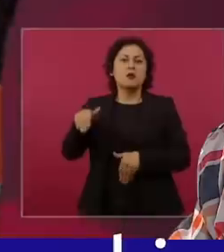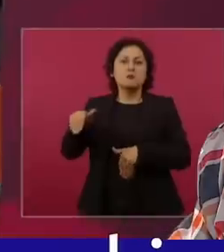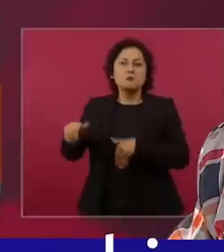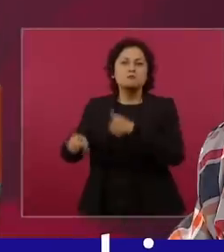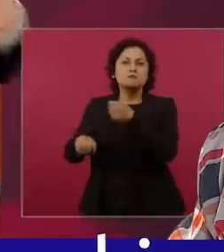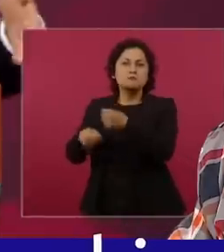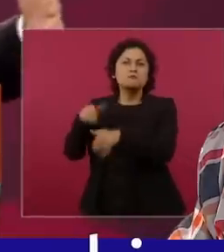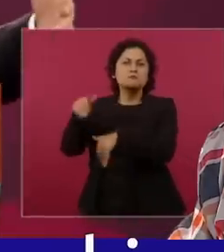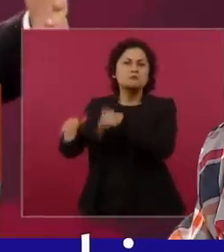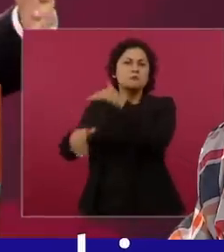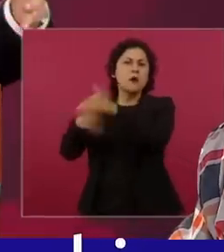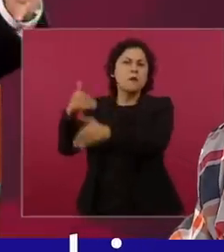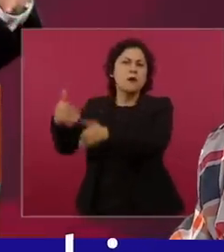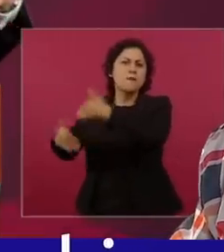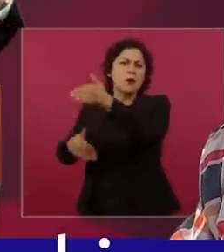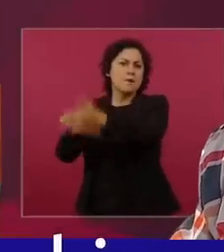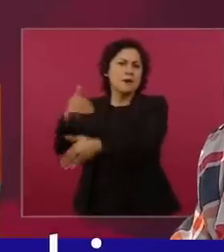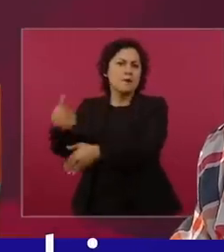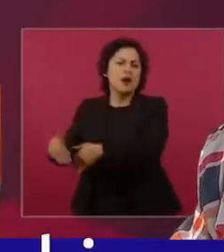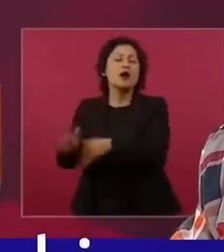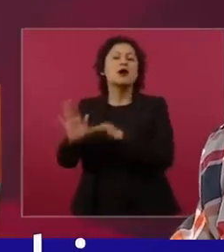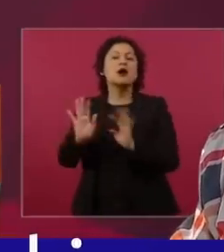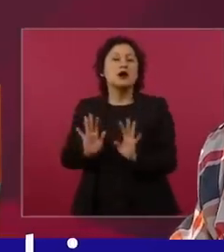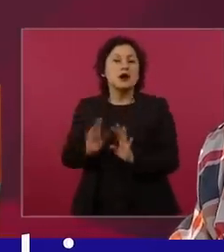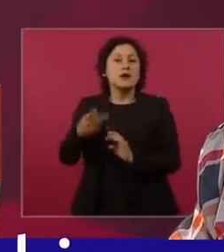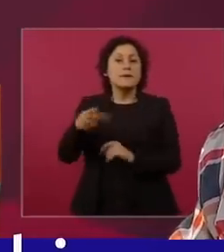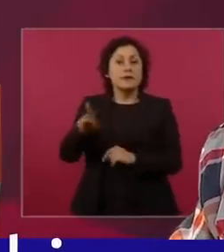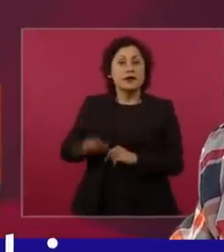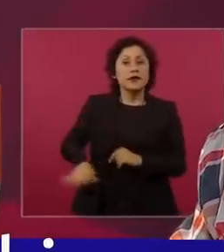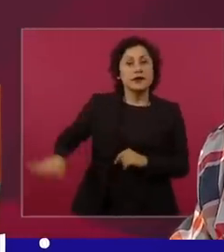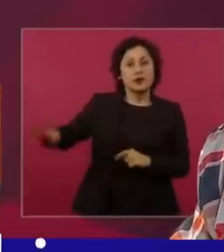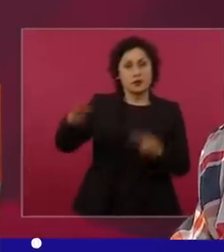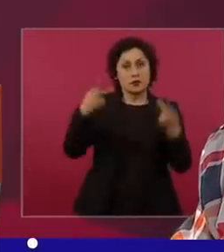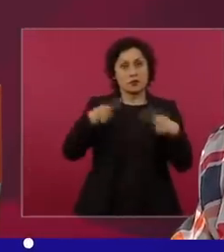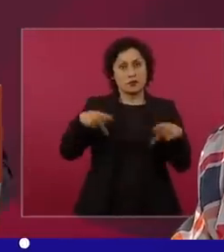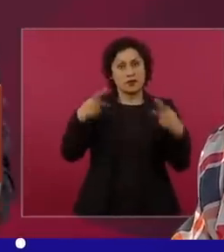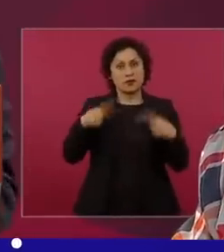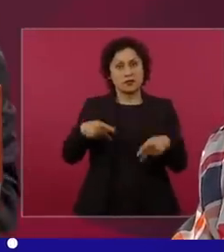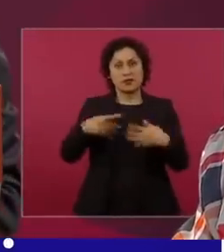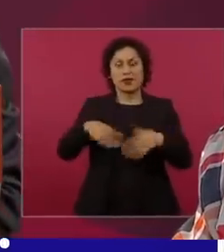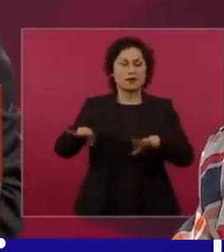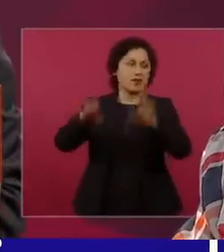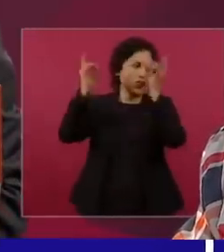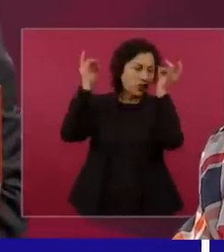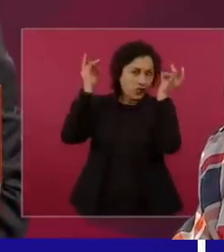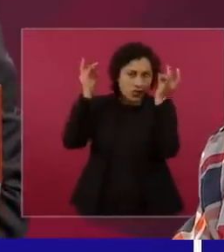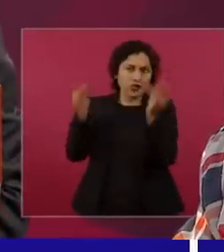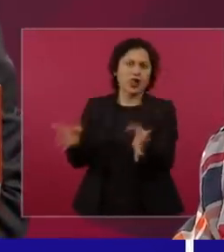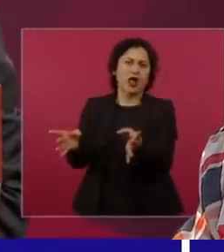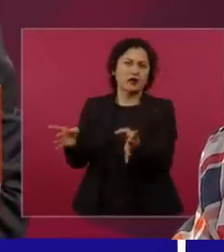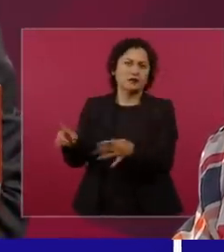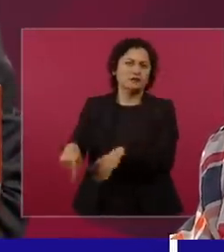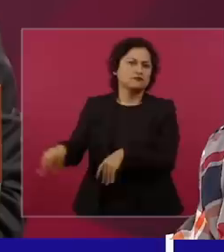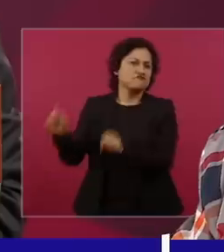La gente harta de el dominio de los de siempre,